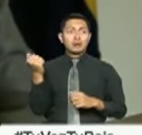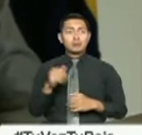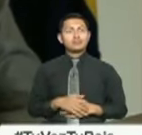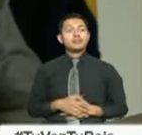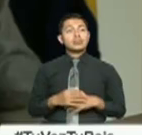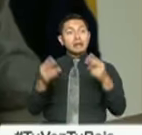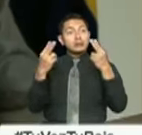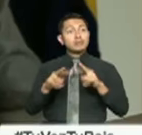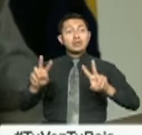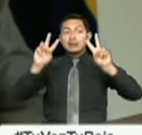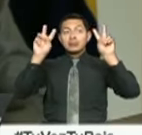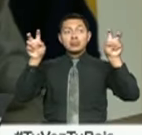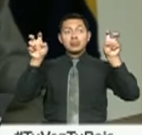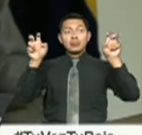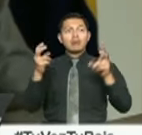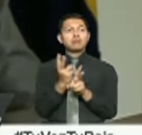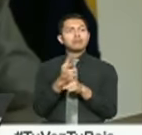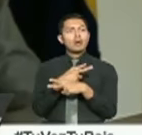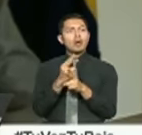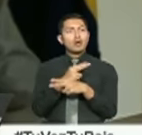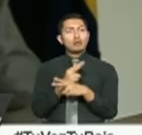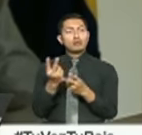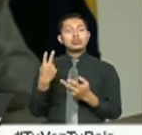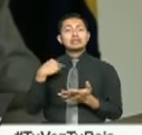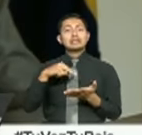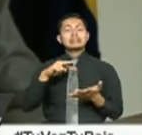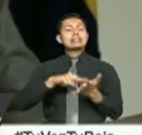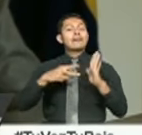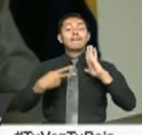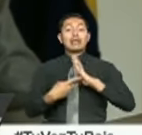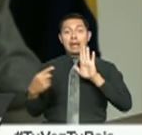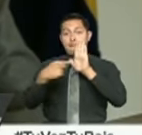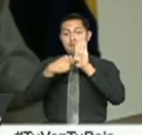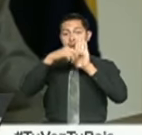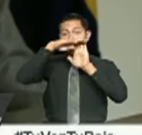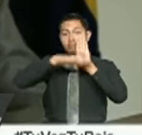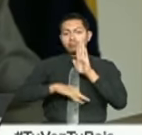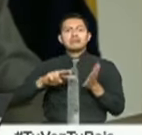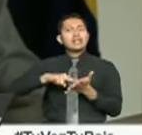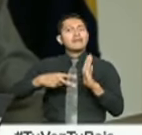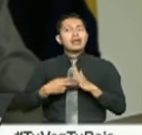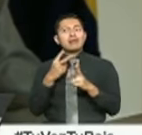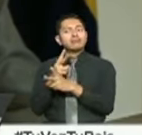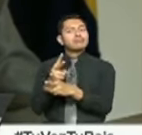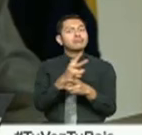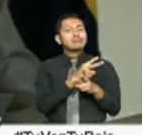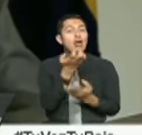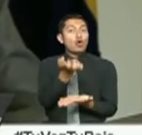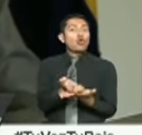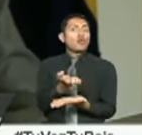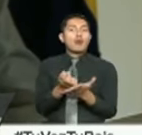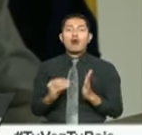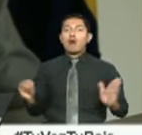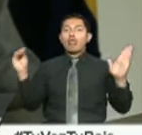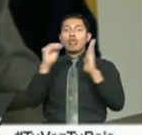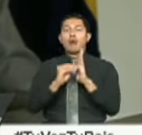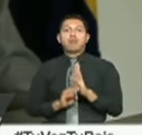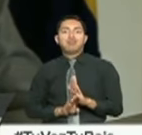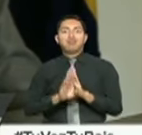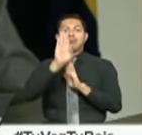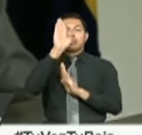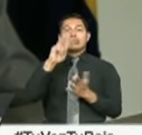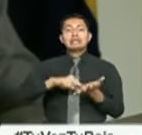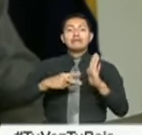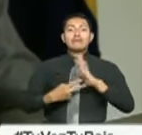producción que proteja el aparato productivo es buena, porque reactiva la economía y al reactivarse la economía va a haber